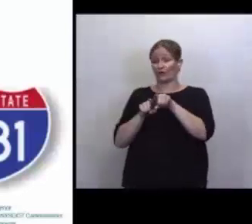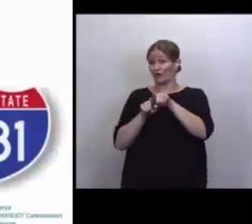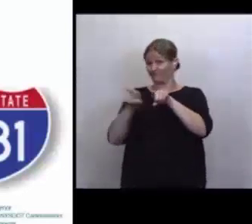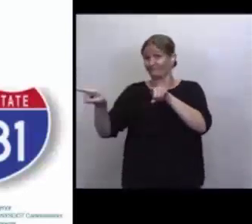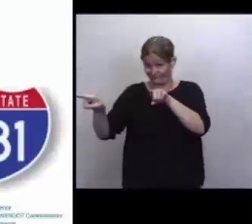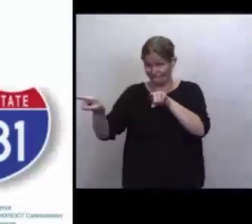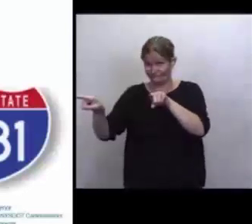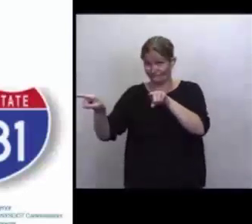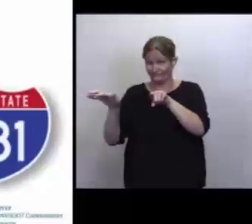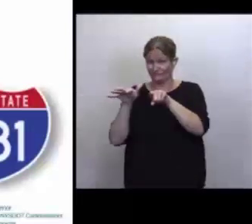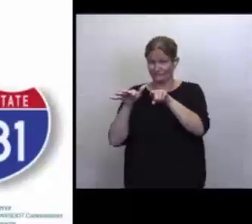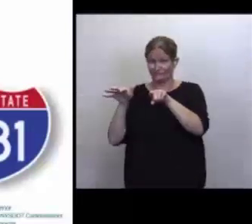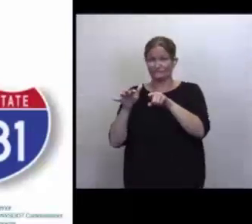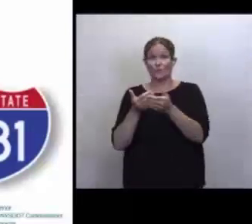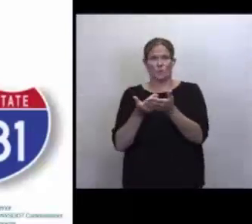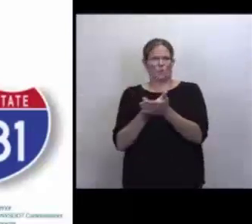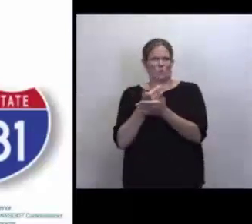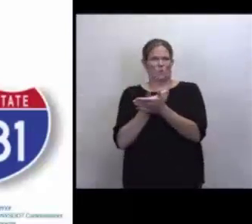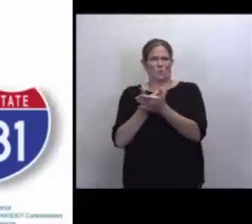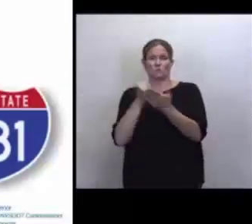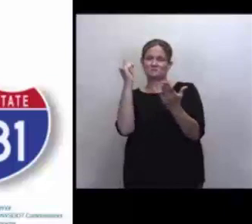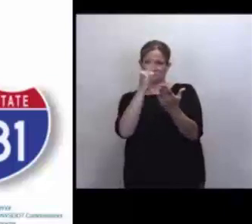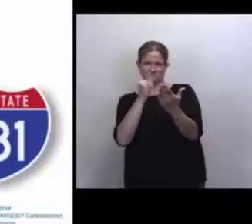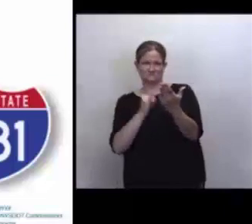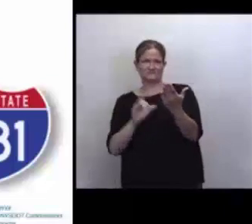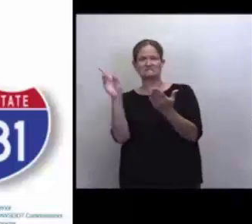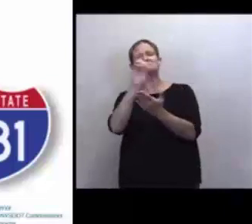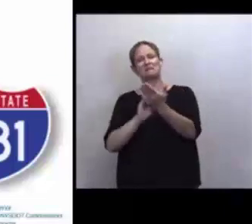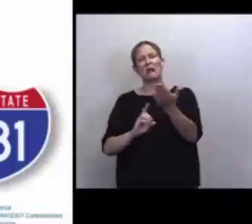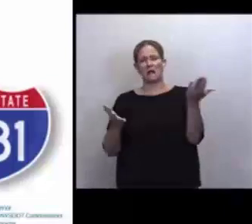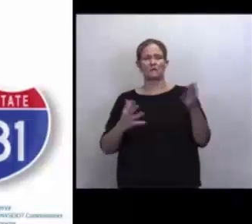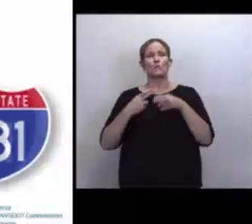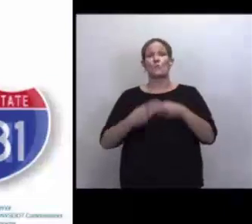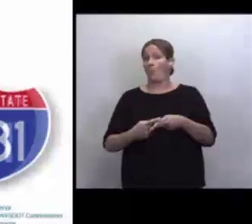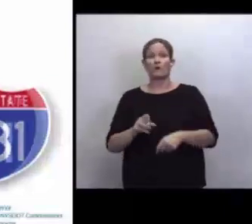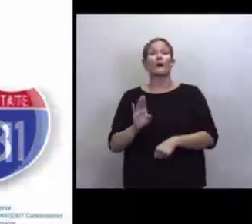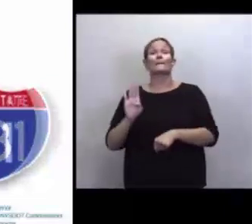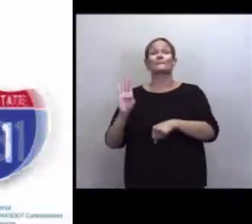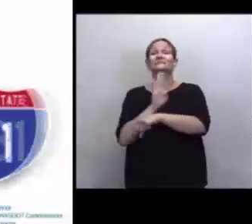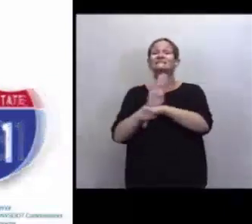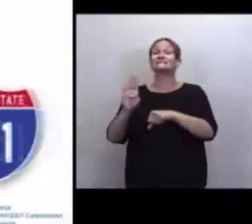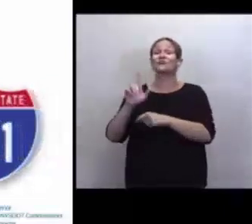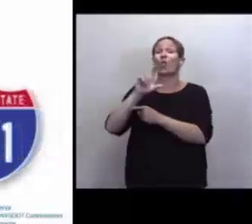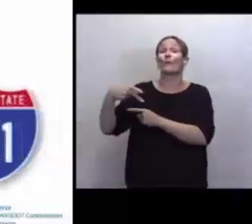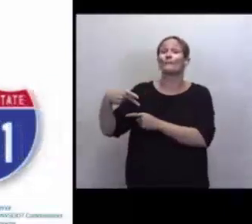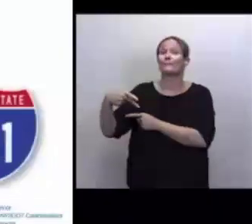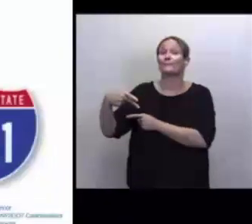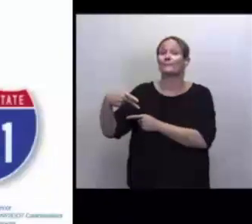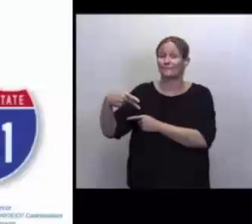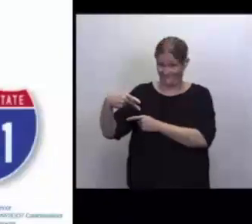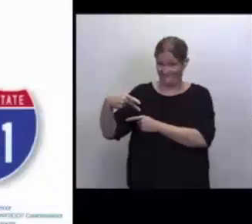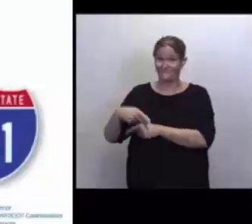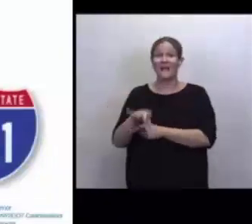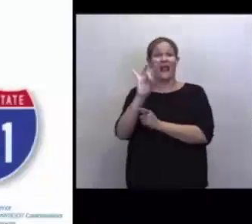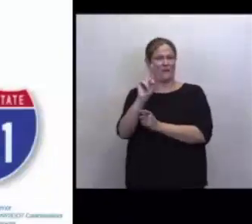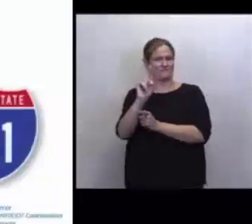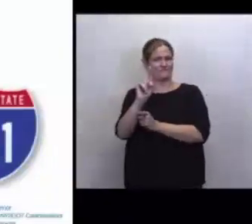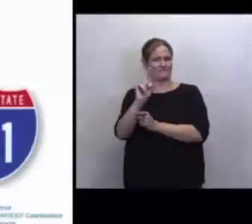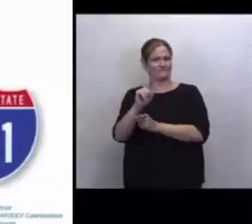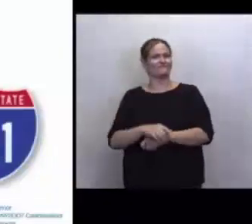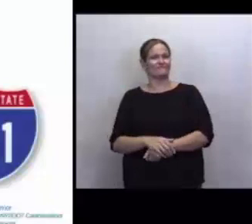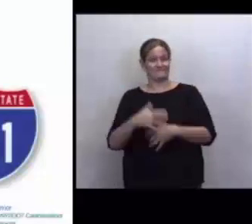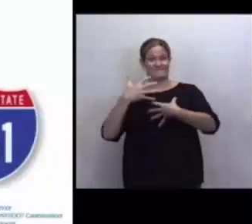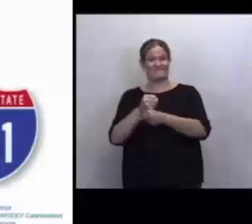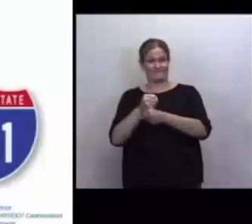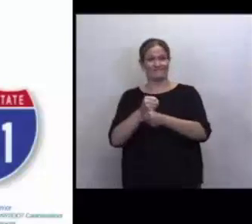las vecindades. La parte de la I-81 existente entre sus intersecciones norte y sur con la I